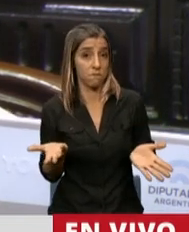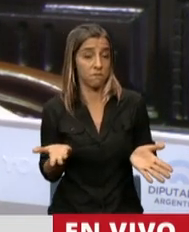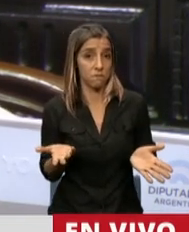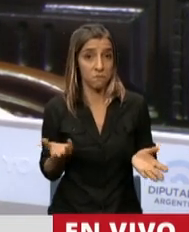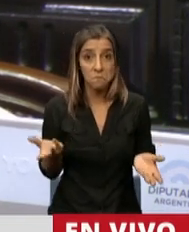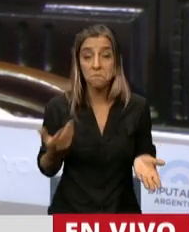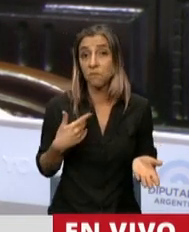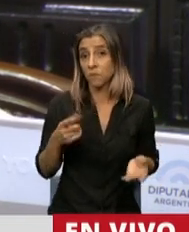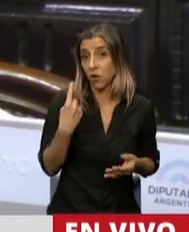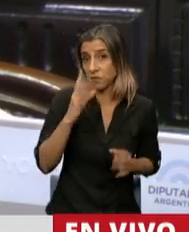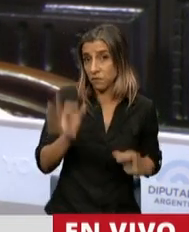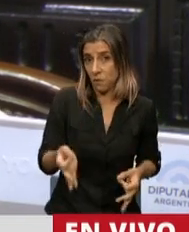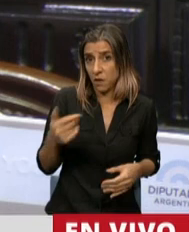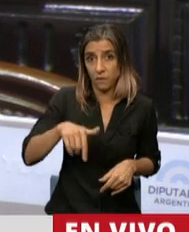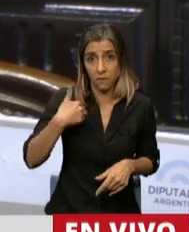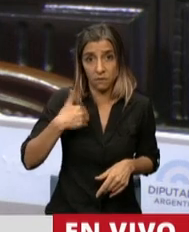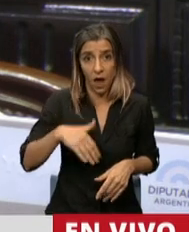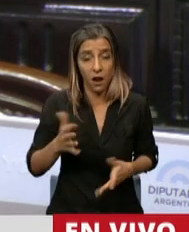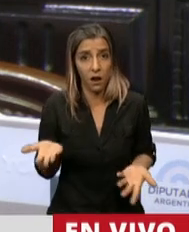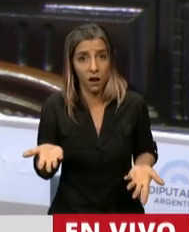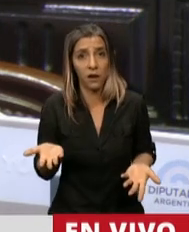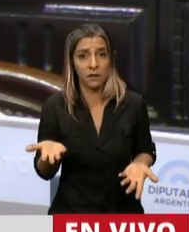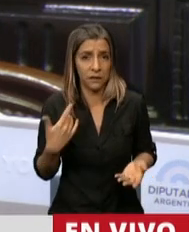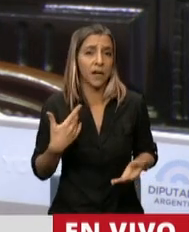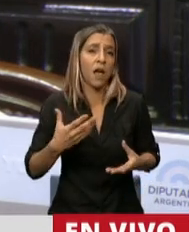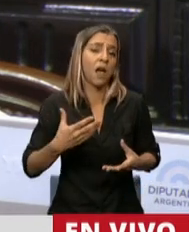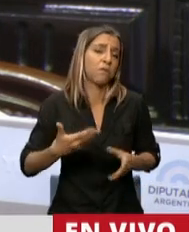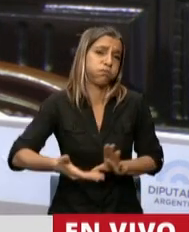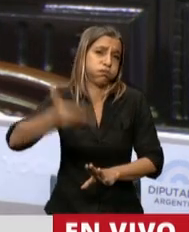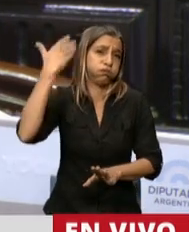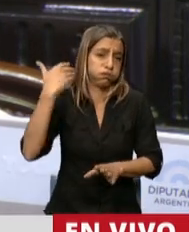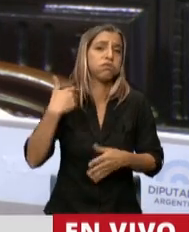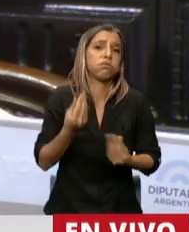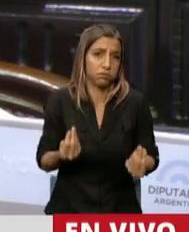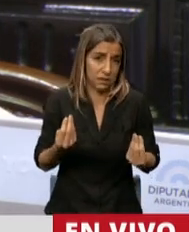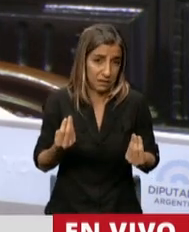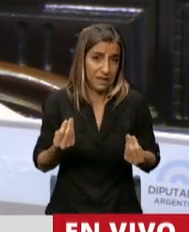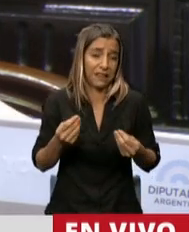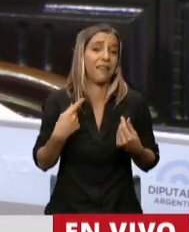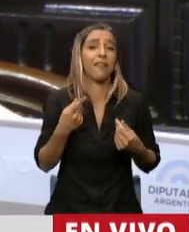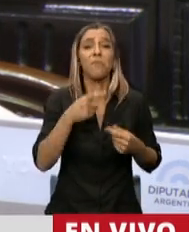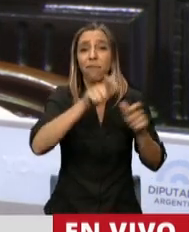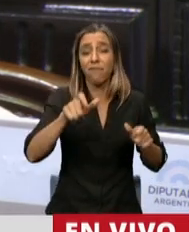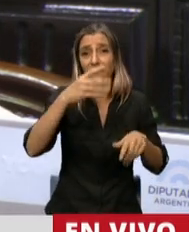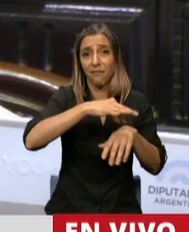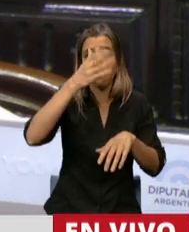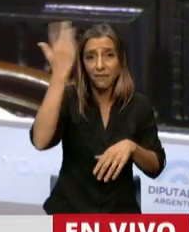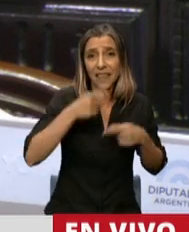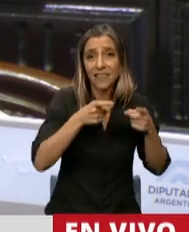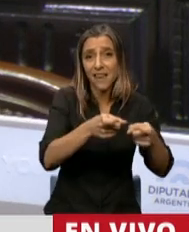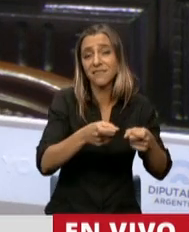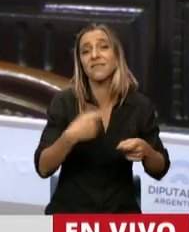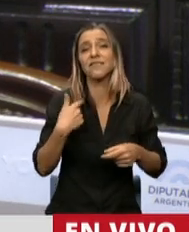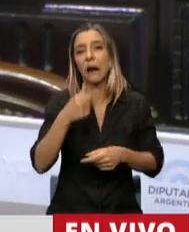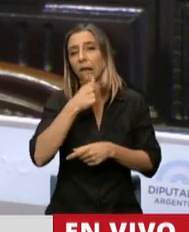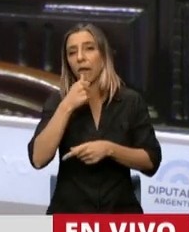medicación oncológica y le daban agua a los pacientes oncológicos y me vienen a hablar de los controles de seguridad